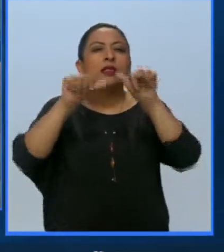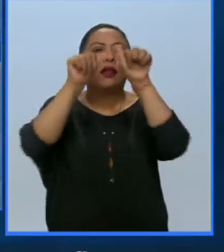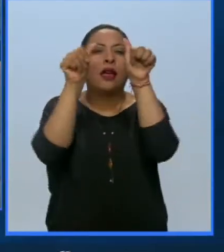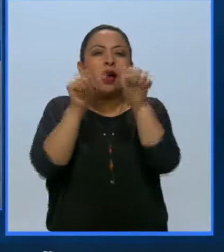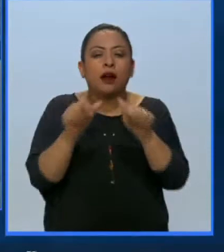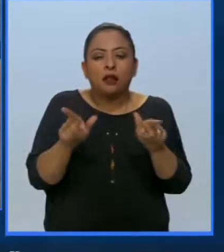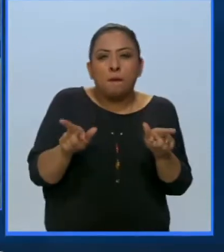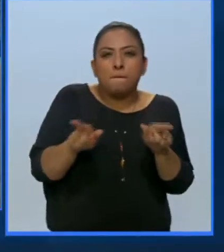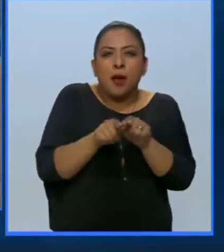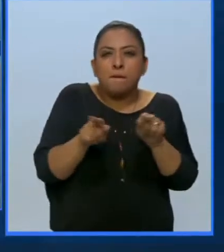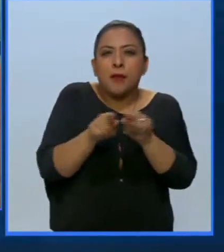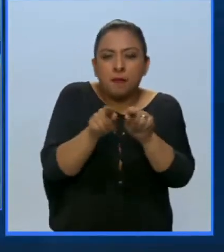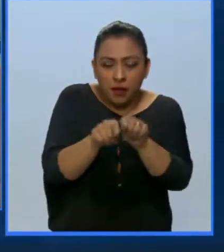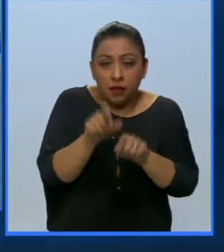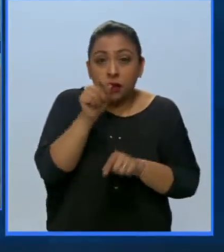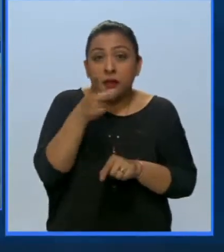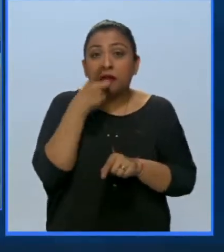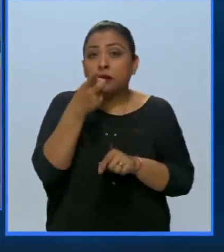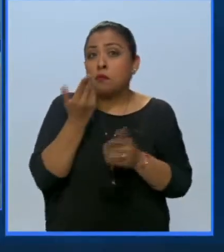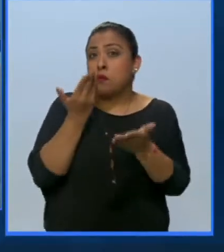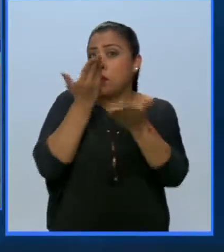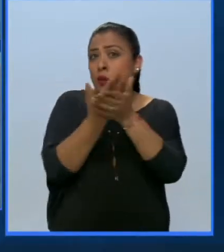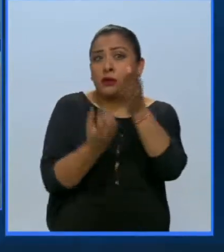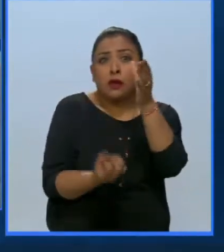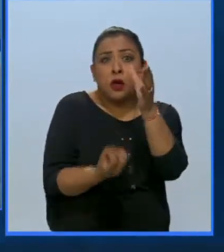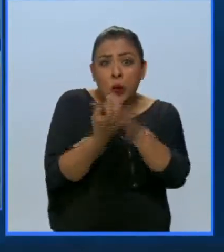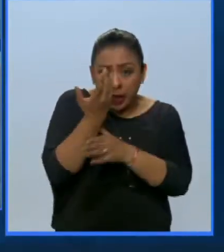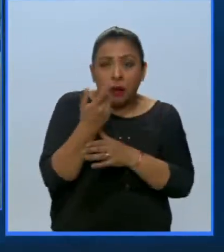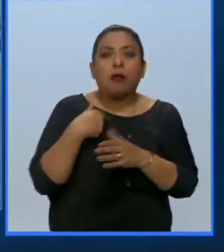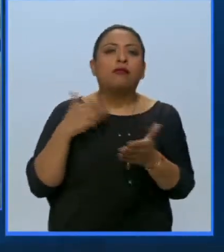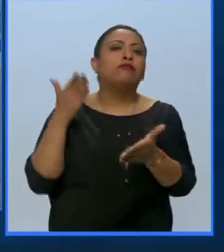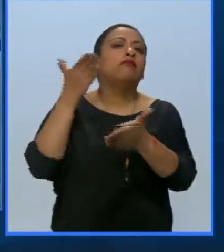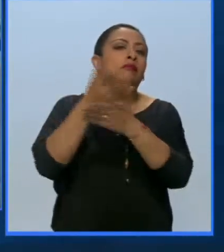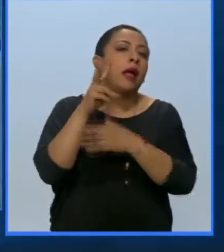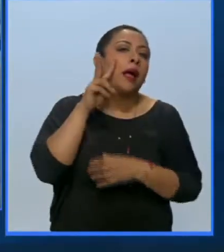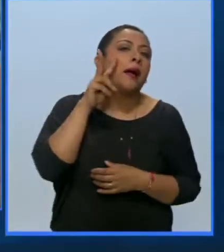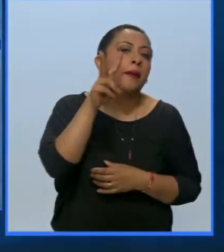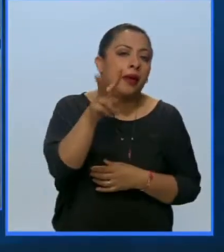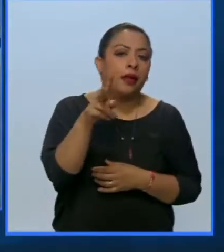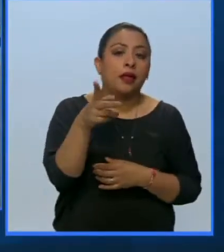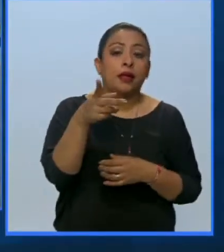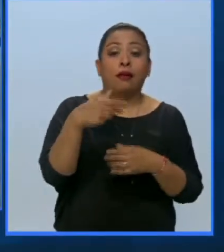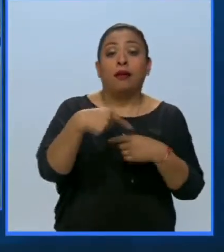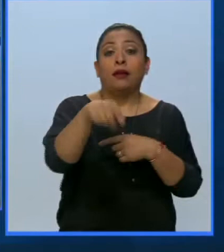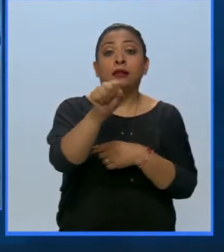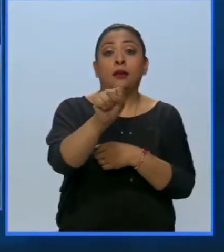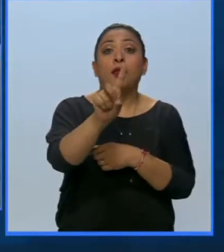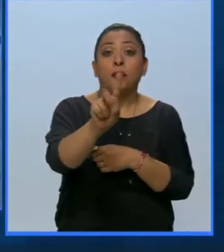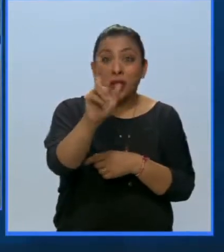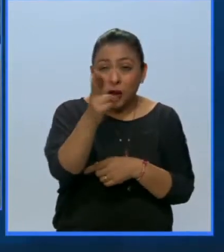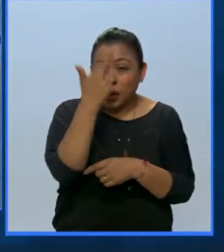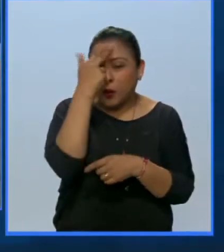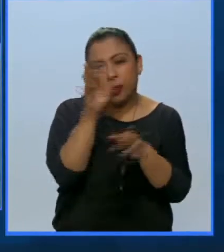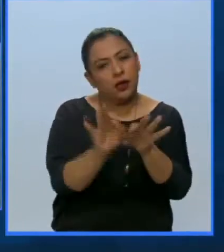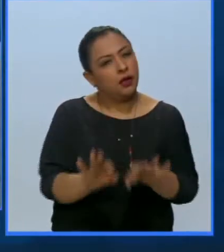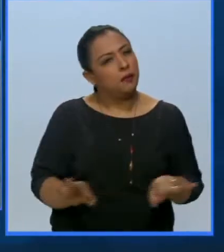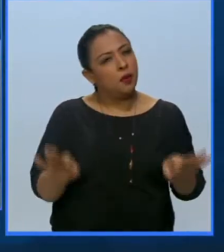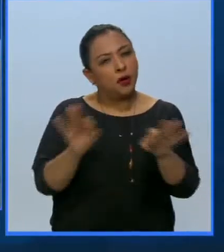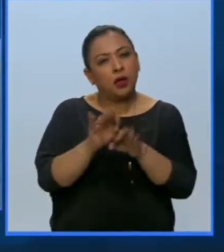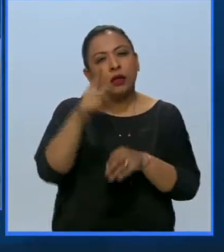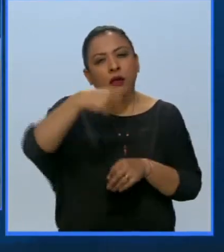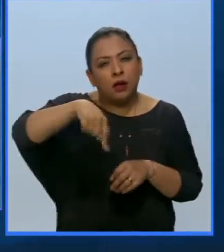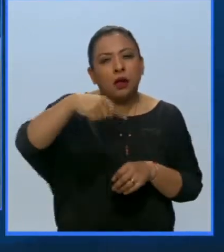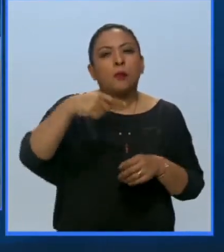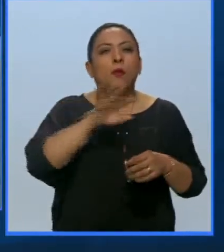la síntesis, y también decir que es una nueva propuesta, y por qué no irla a ver este fin de semana, que recuerden que es el más importante para que